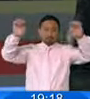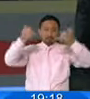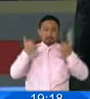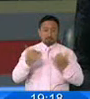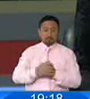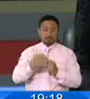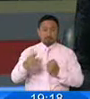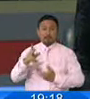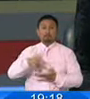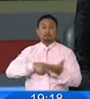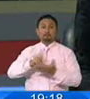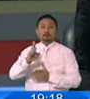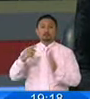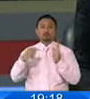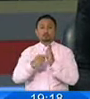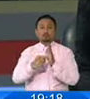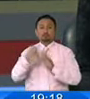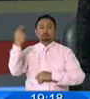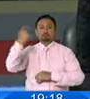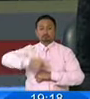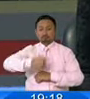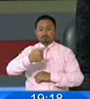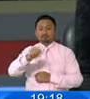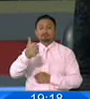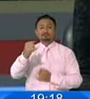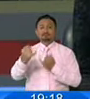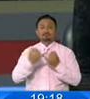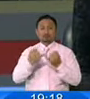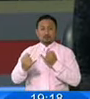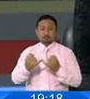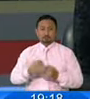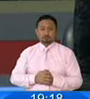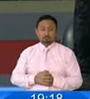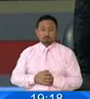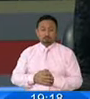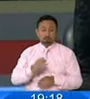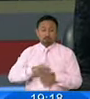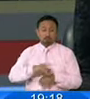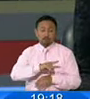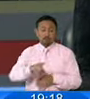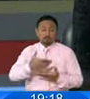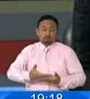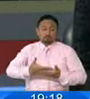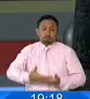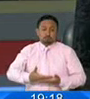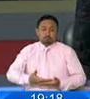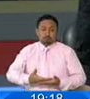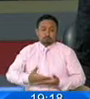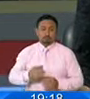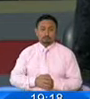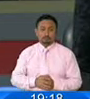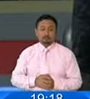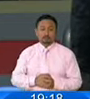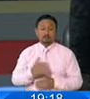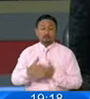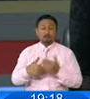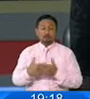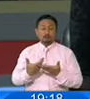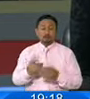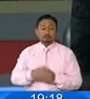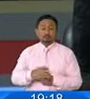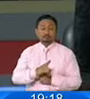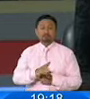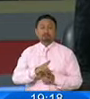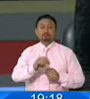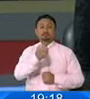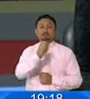a cancelar la tasa de control aduanero equivalente a 10 centavos de dólar, de acuerdo al peso de la mercadería. Luego de un trabajo conjunto entre